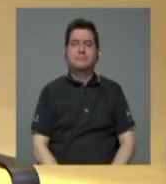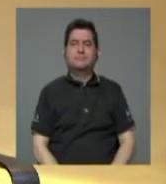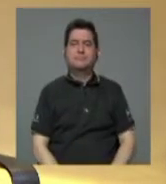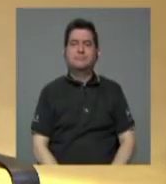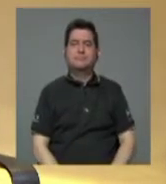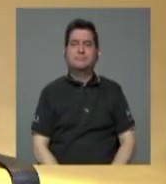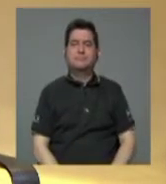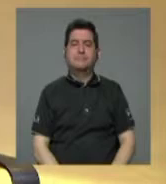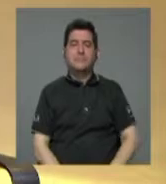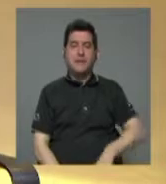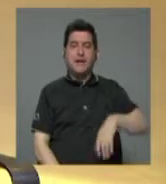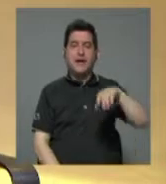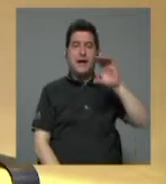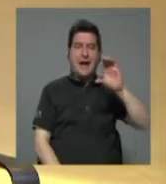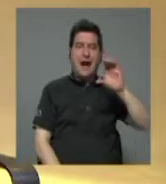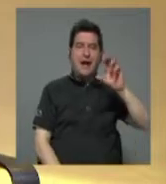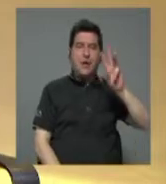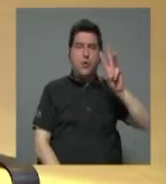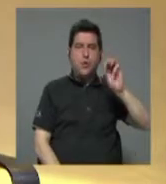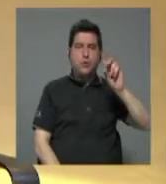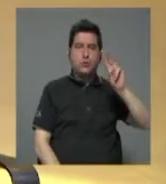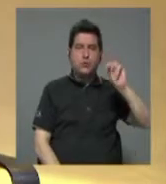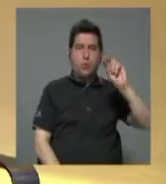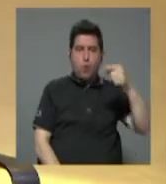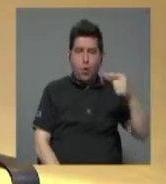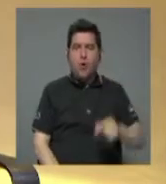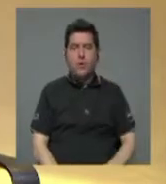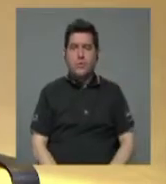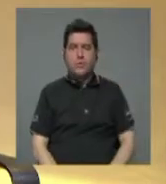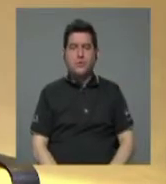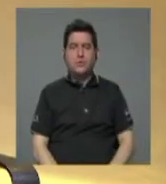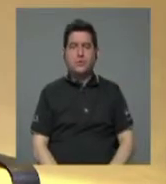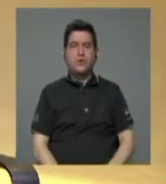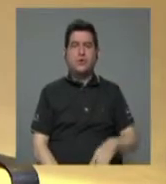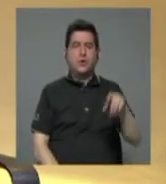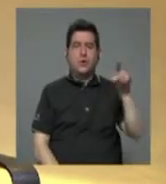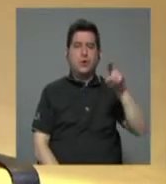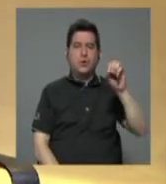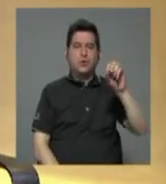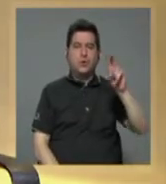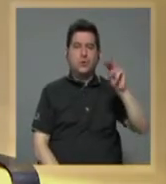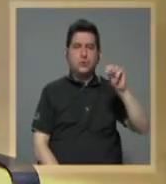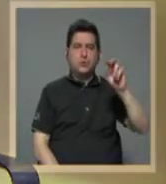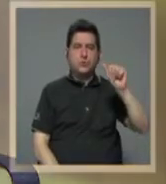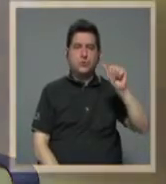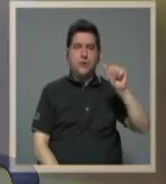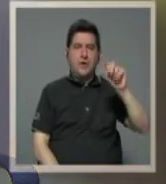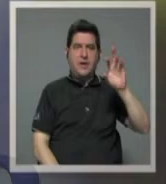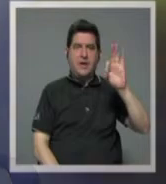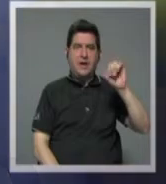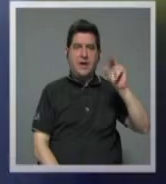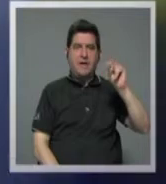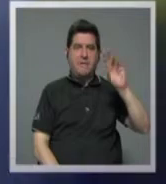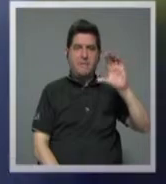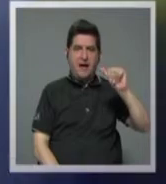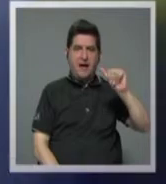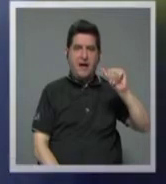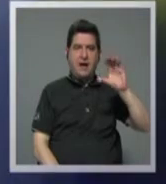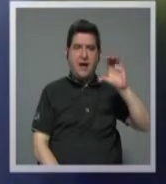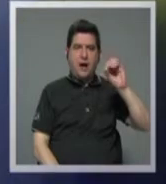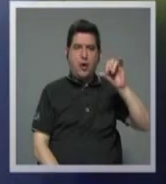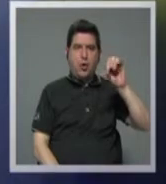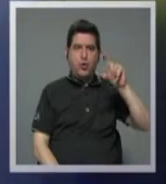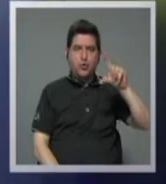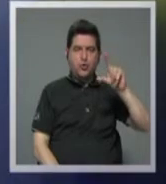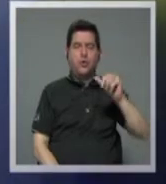que don Carlos Wong de Zona Franca Coyol va a estar con nosotros. Ya van a